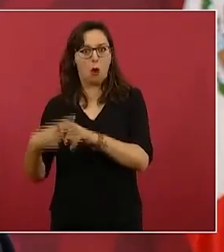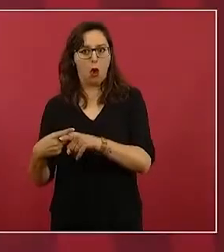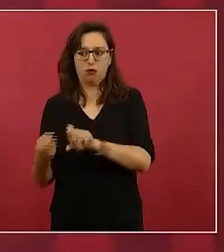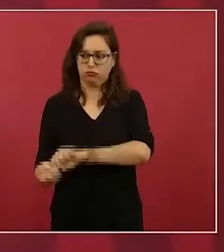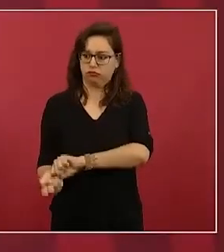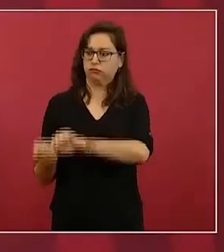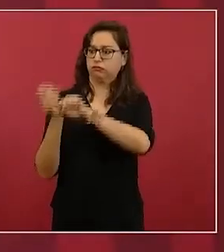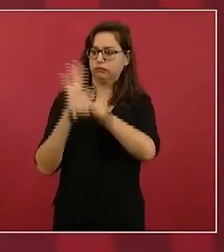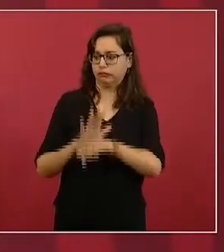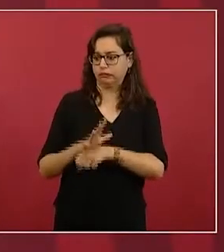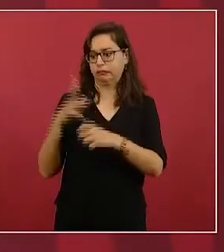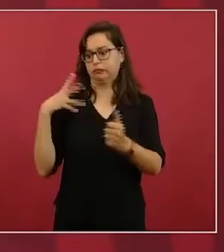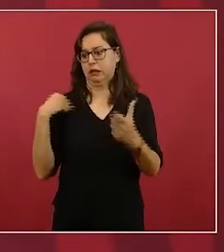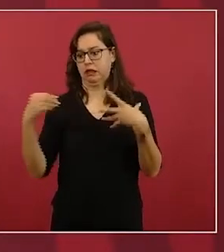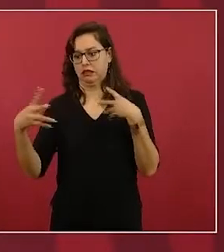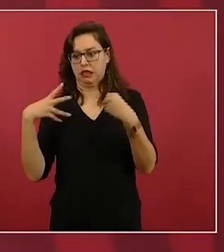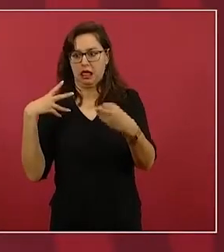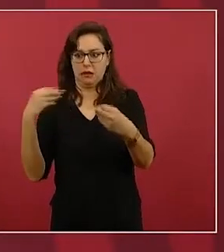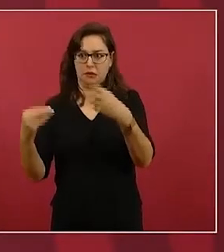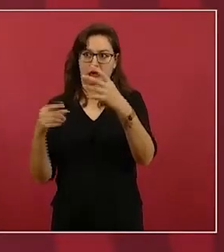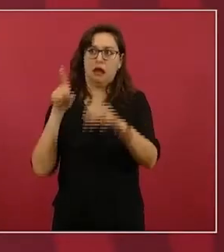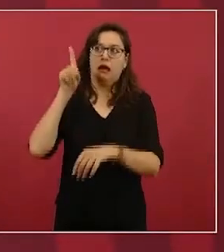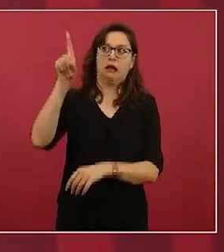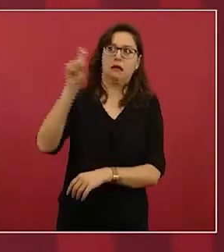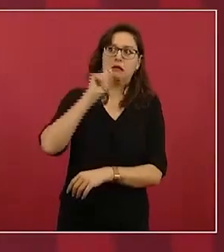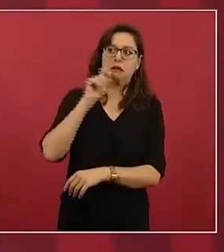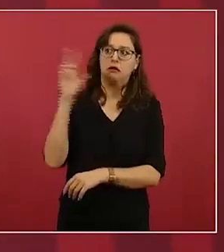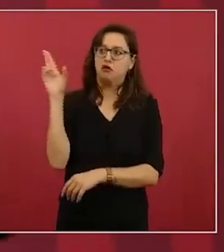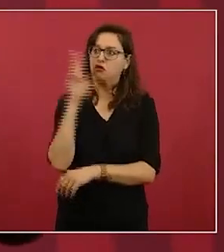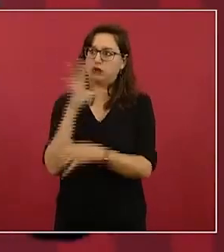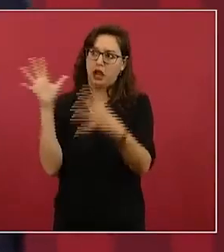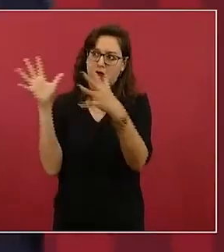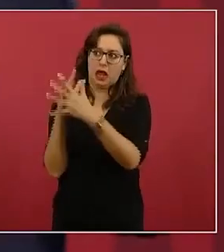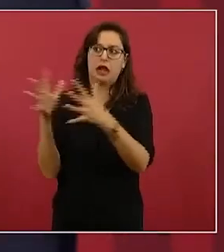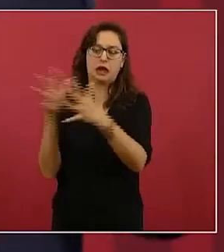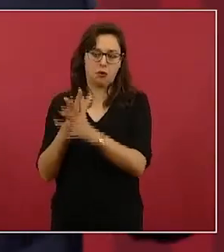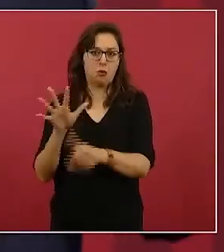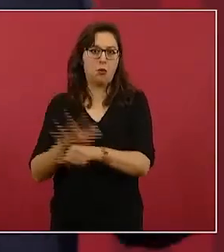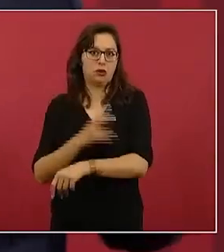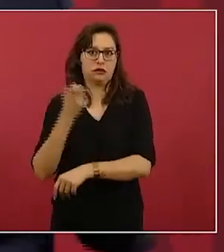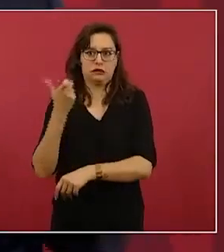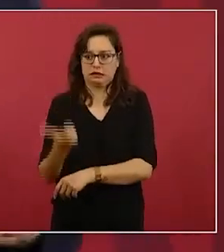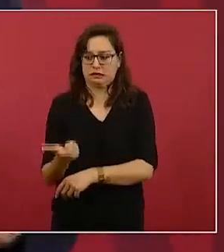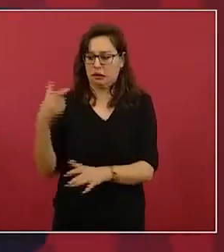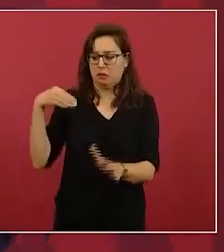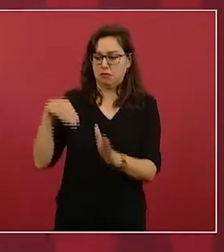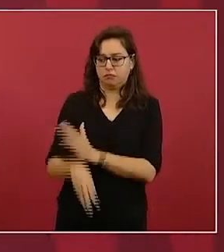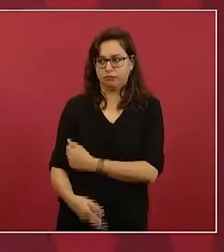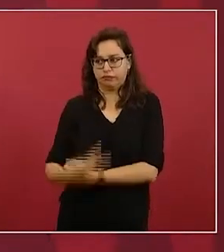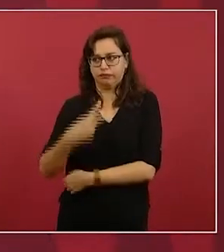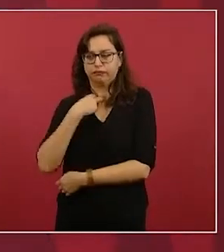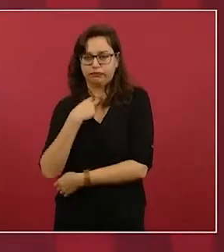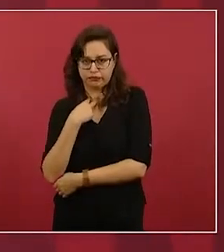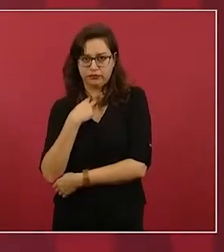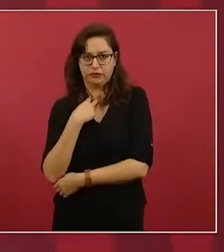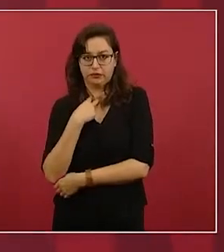guerra en Ucrania, sino esa crisis económica se originó